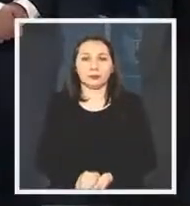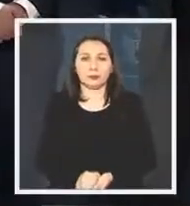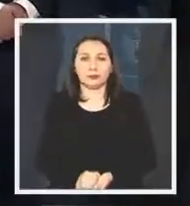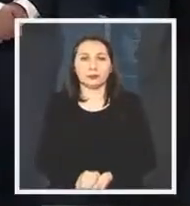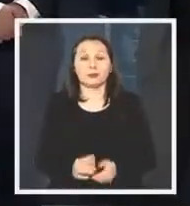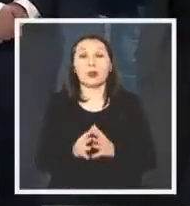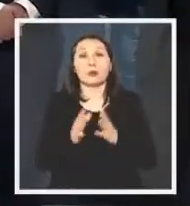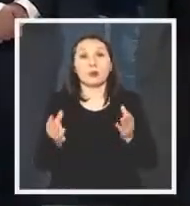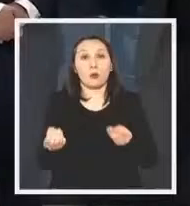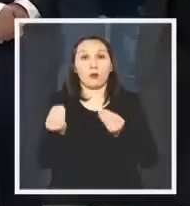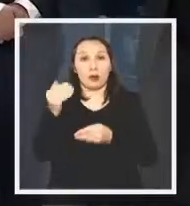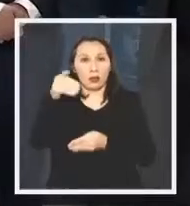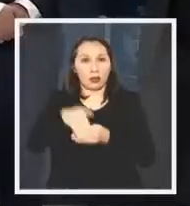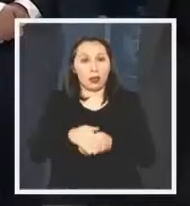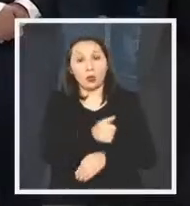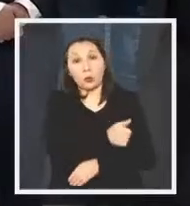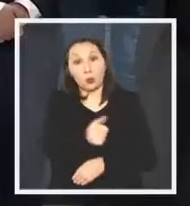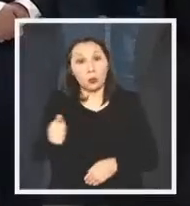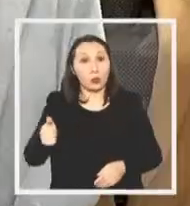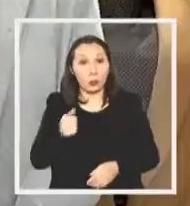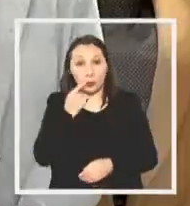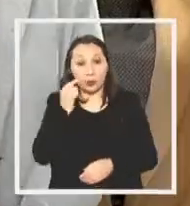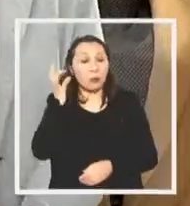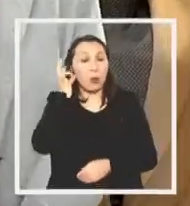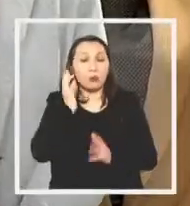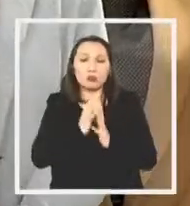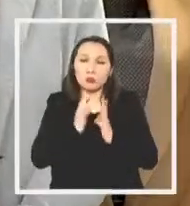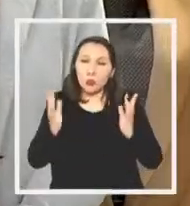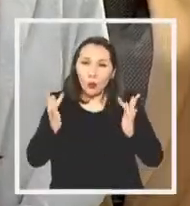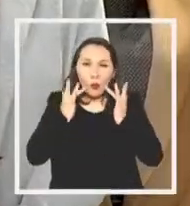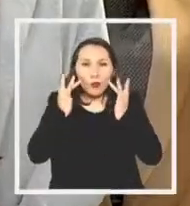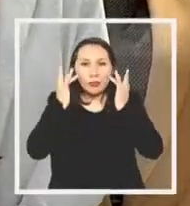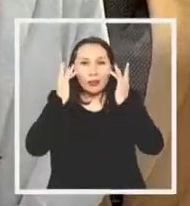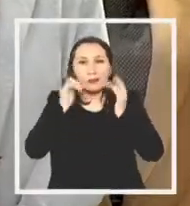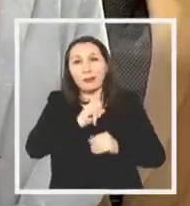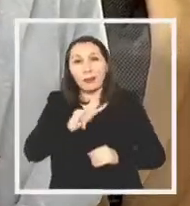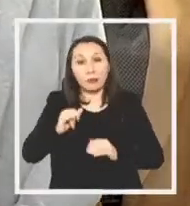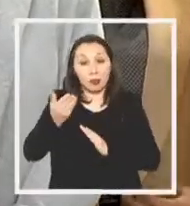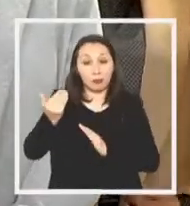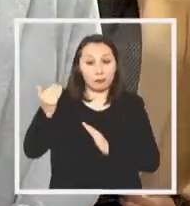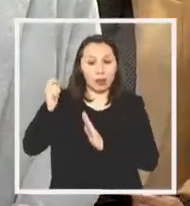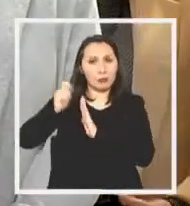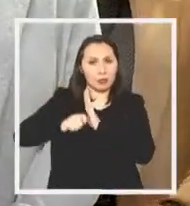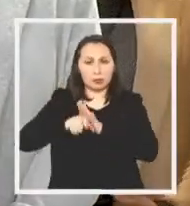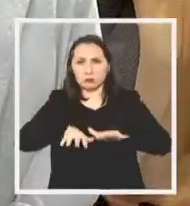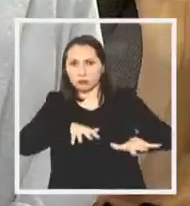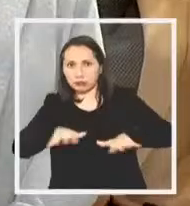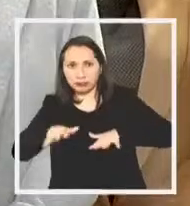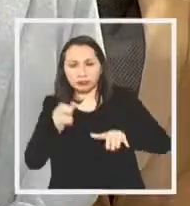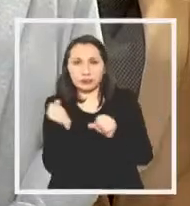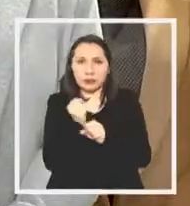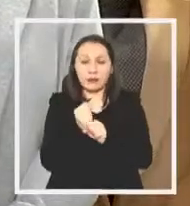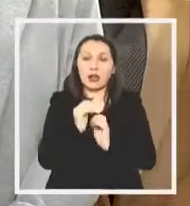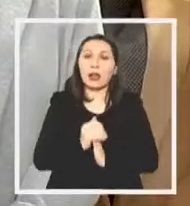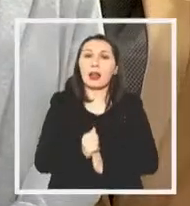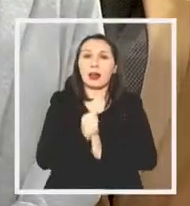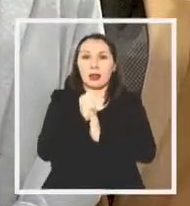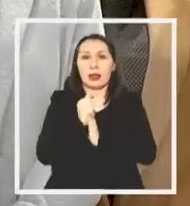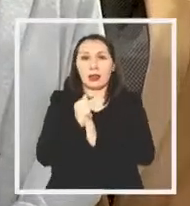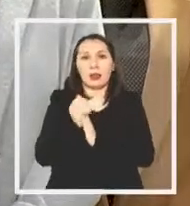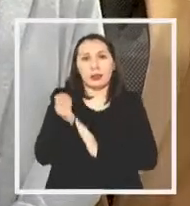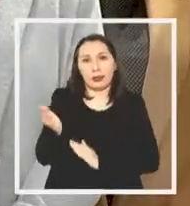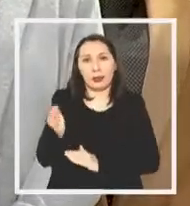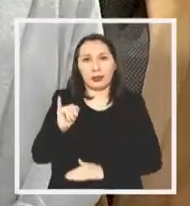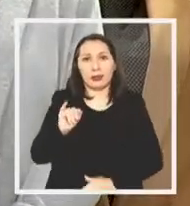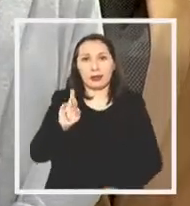Muy buenas tardes a todos a todas estamos muy contentos después de un par de meses de intenso trabajo liderado No es cierto